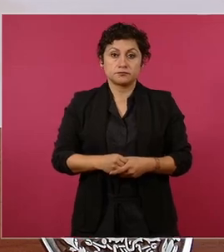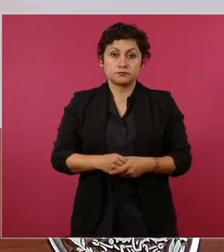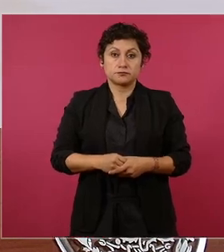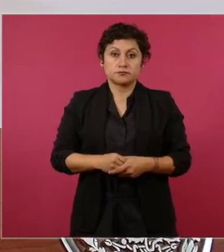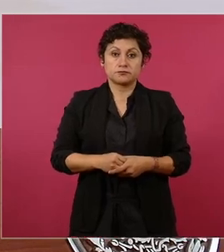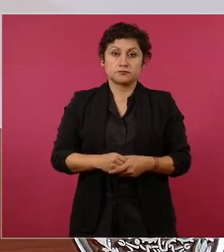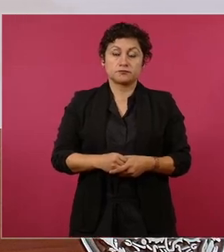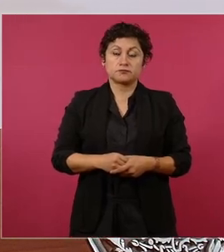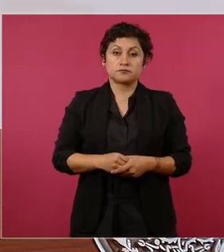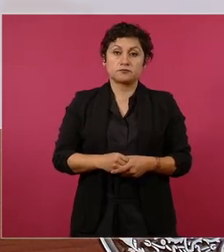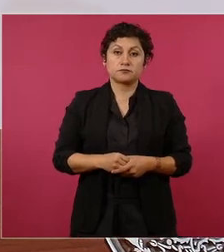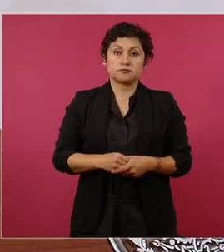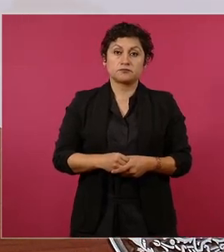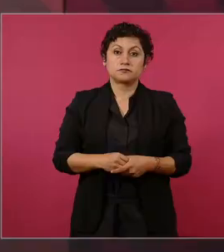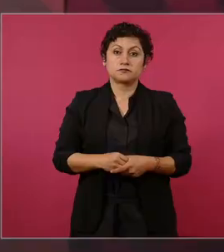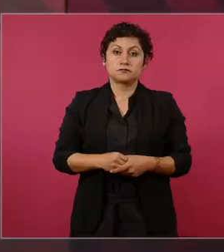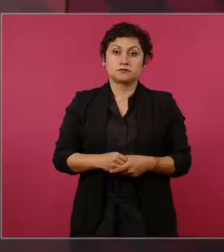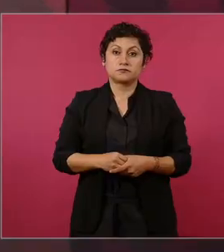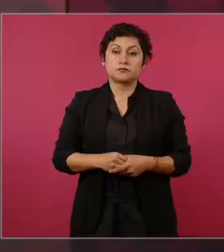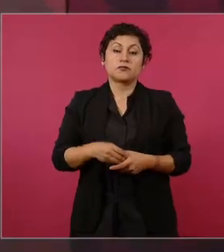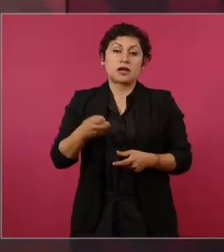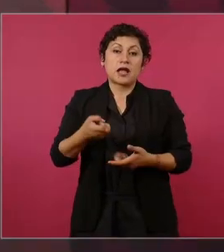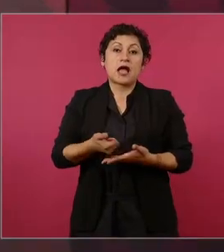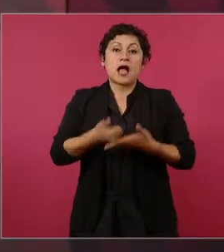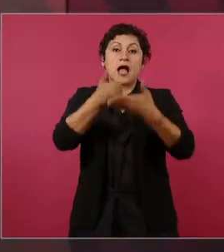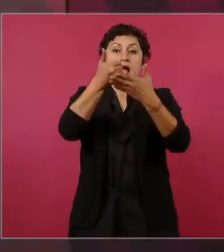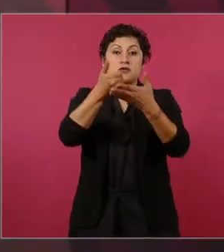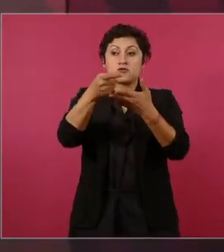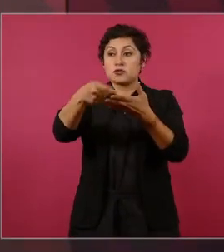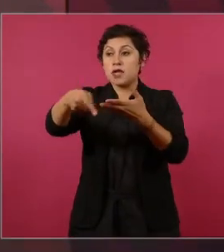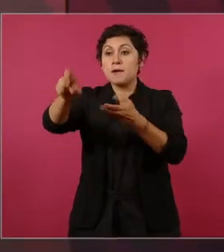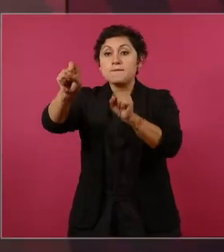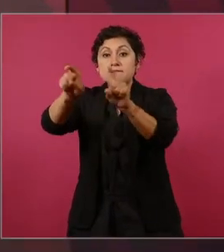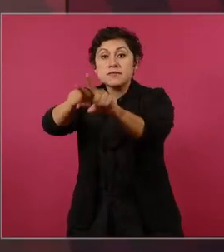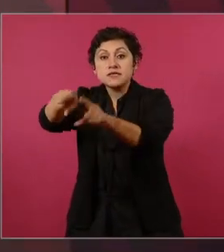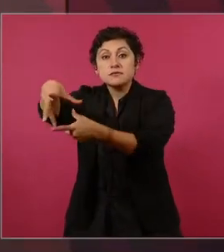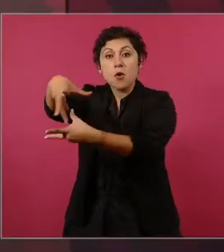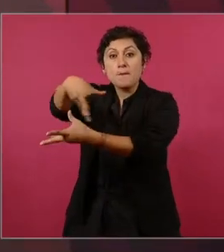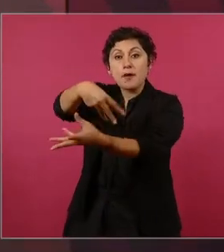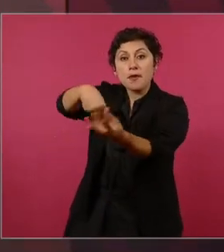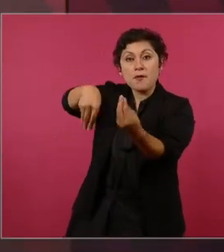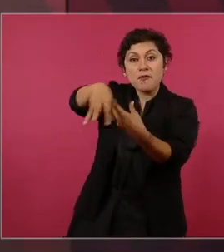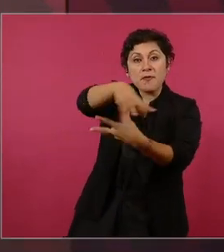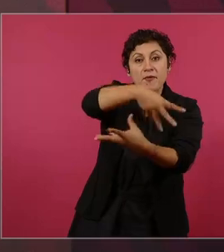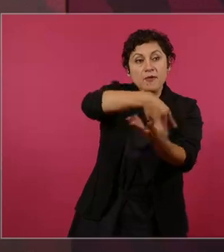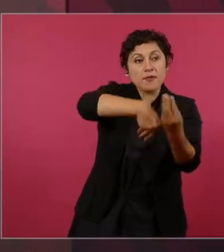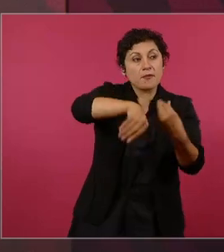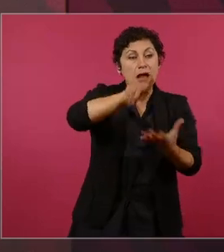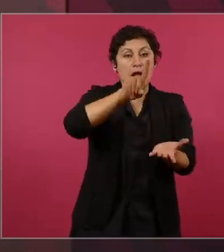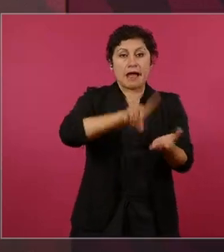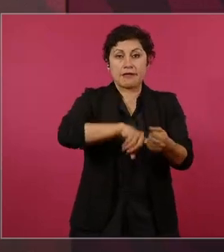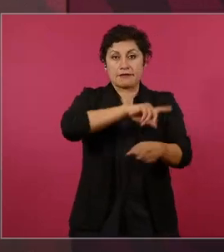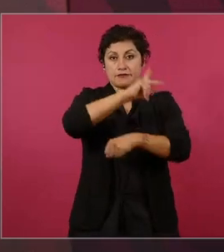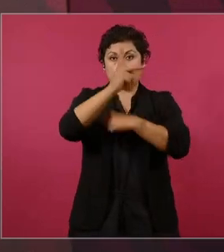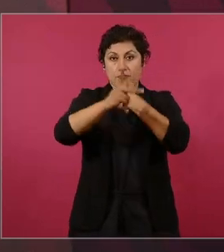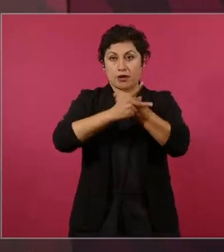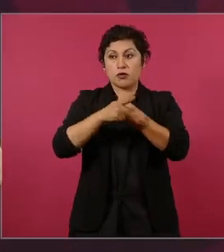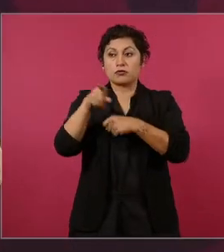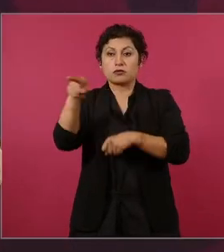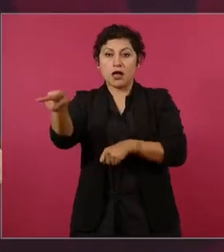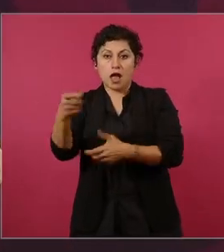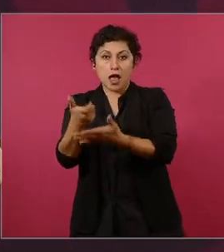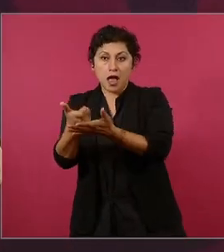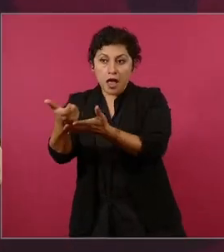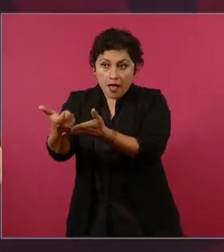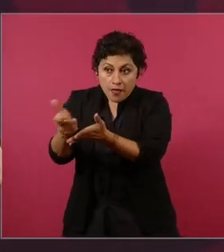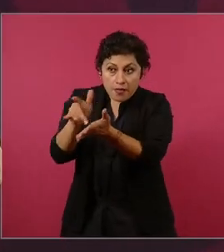fortalecer el mercado interno, tiene capacidad de compra. Y se beneficia el comercio